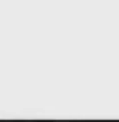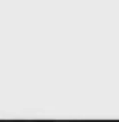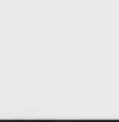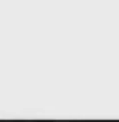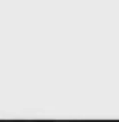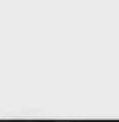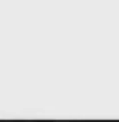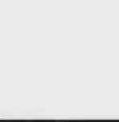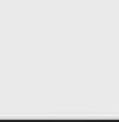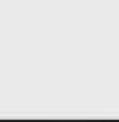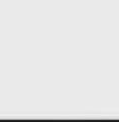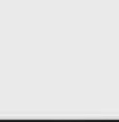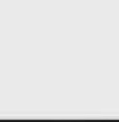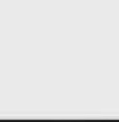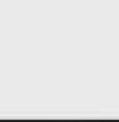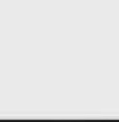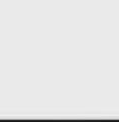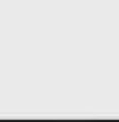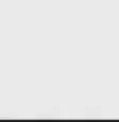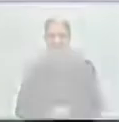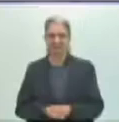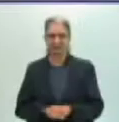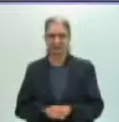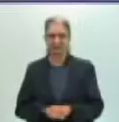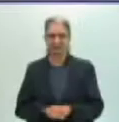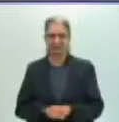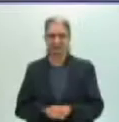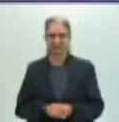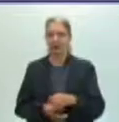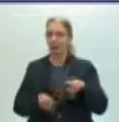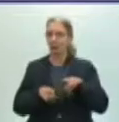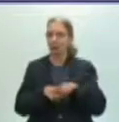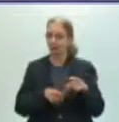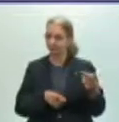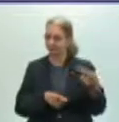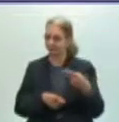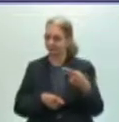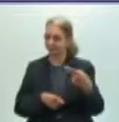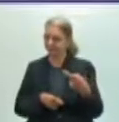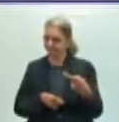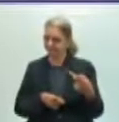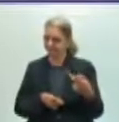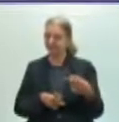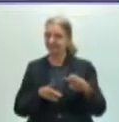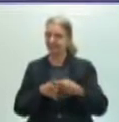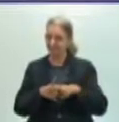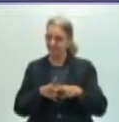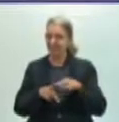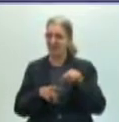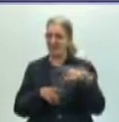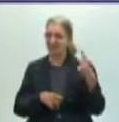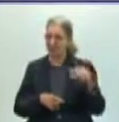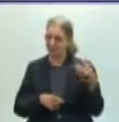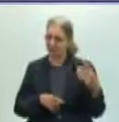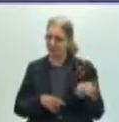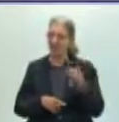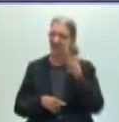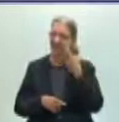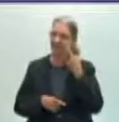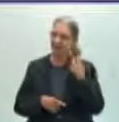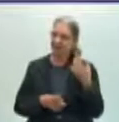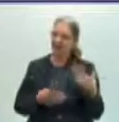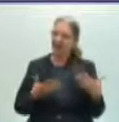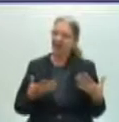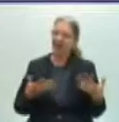De conjunto, ustedes y yo vamos a continuar resolviendo este ejercicio. Vamos a tener en cuenta